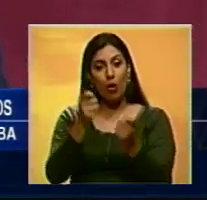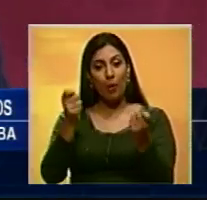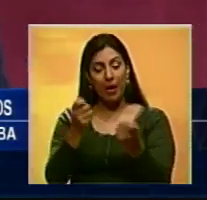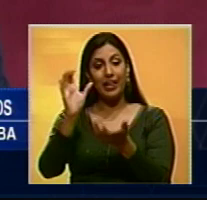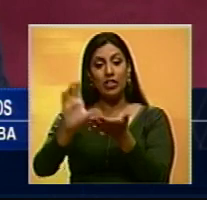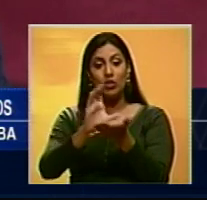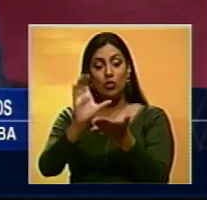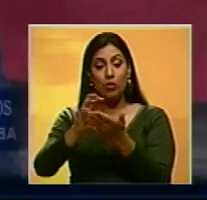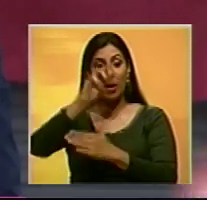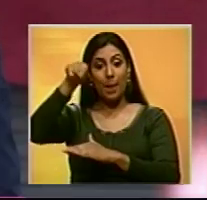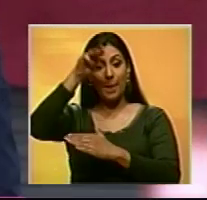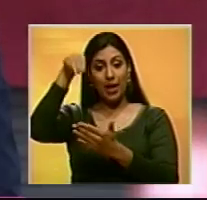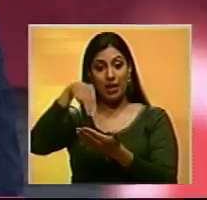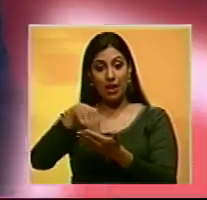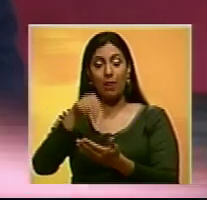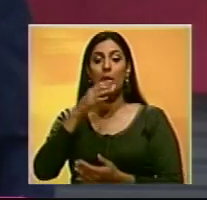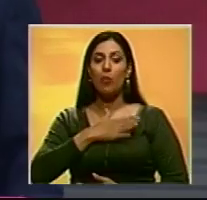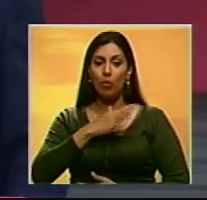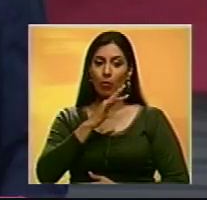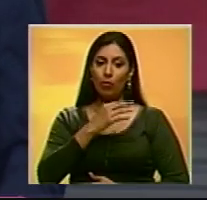en la ciudad de Miami, Florida.